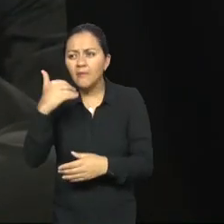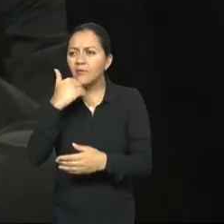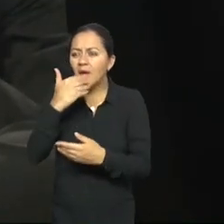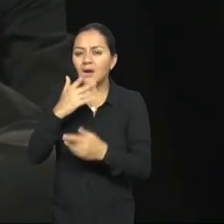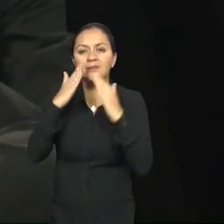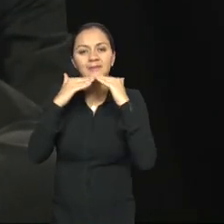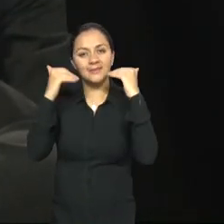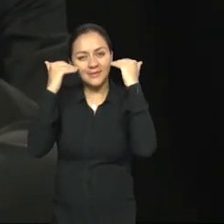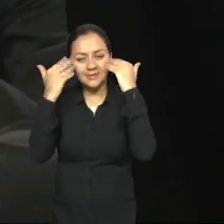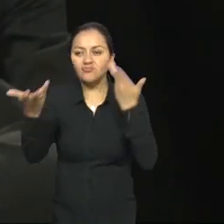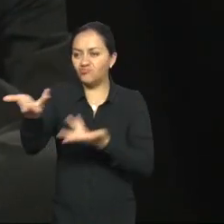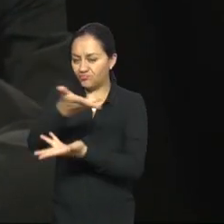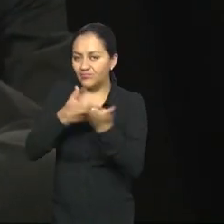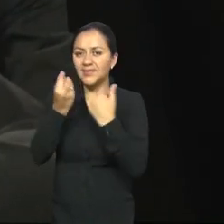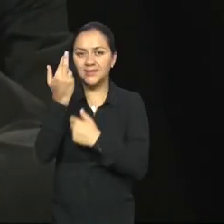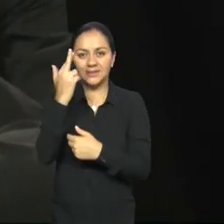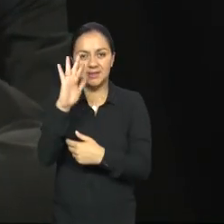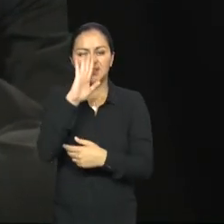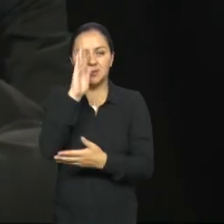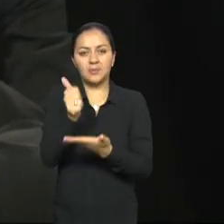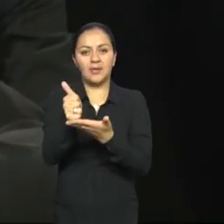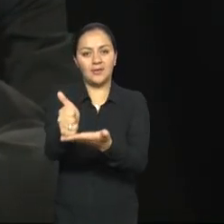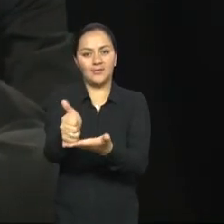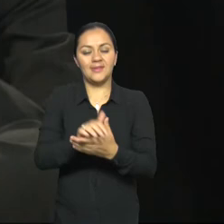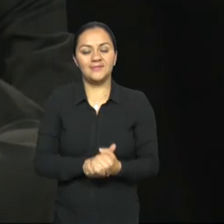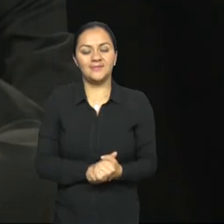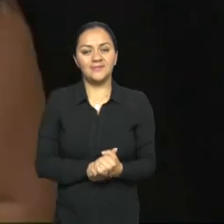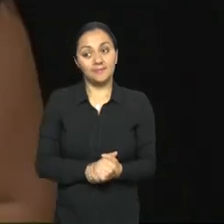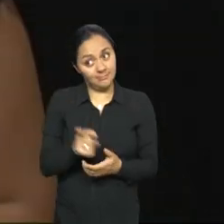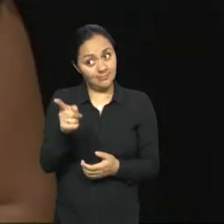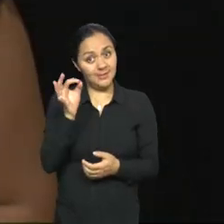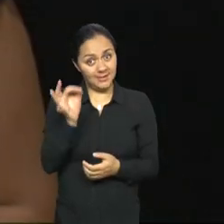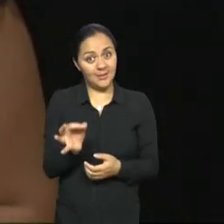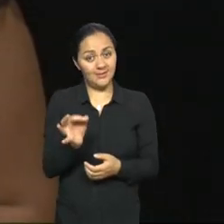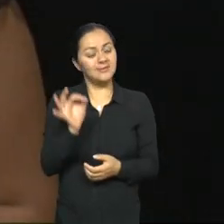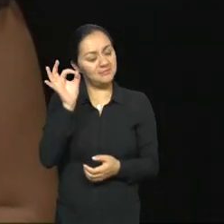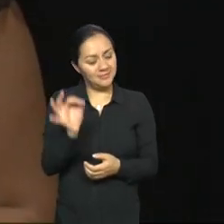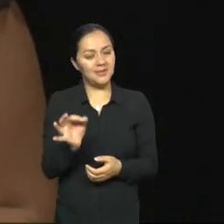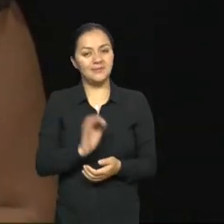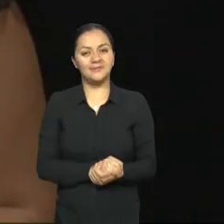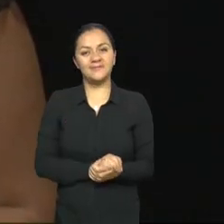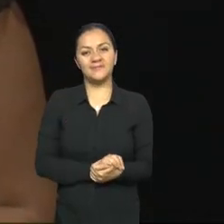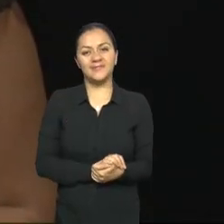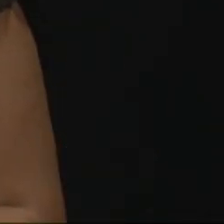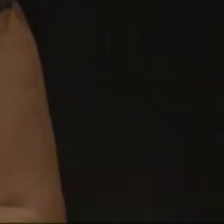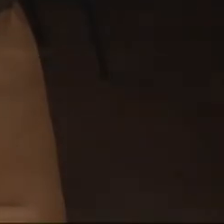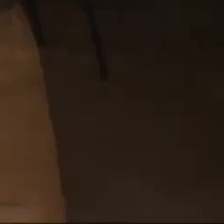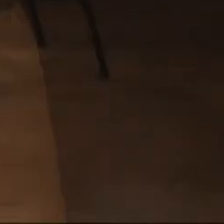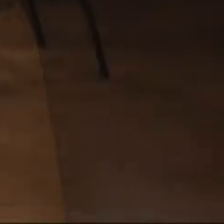una sonrisa, el SRI está presto en ese sentido. Tomamos la palabra. Seguro. Gracias, Santiago.